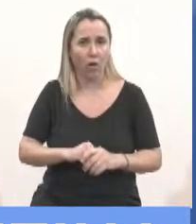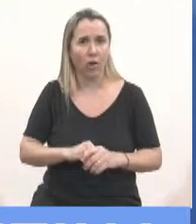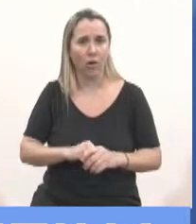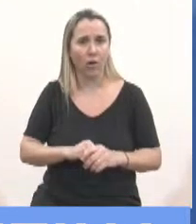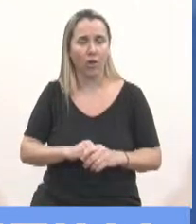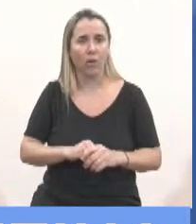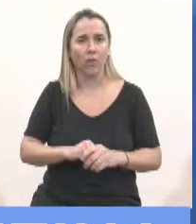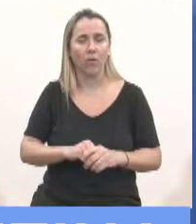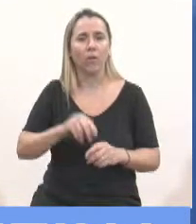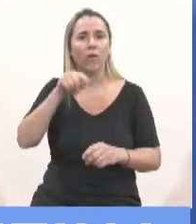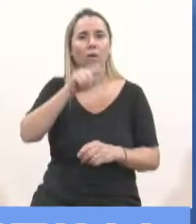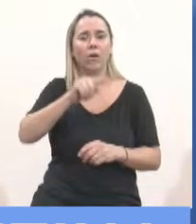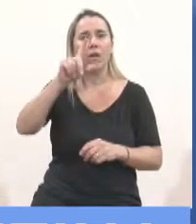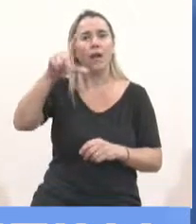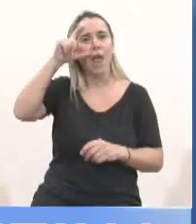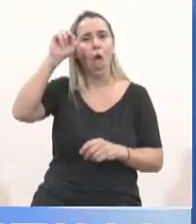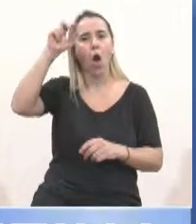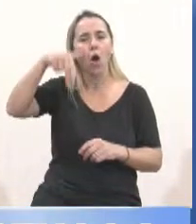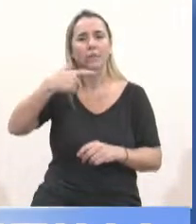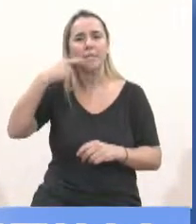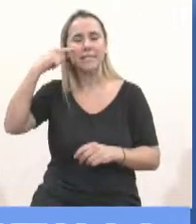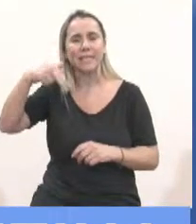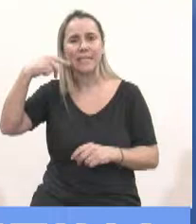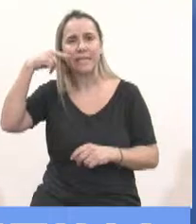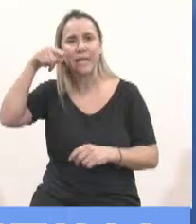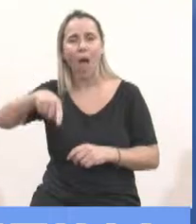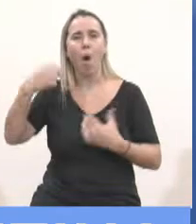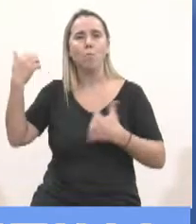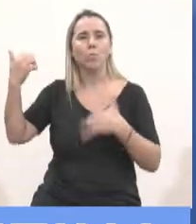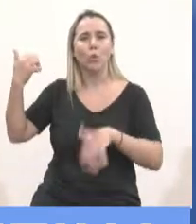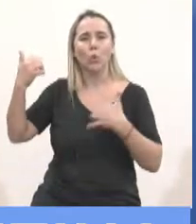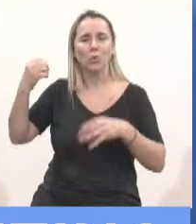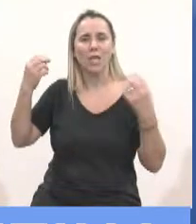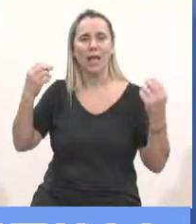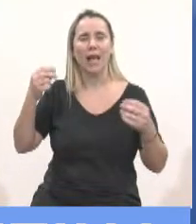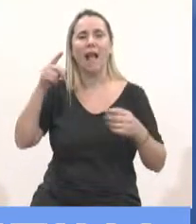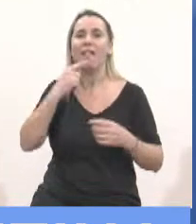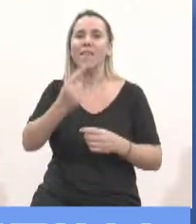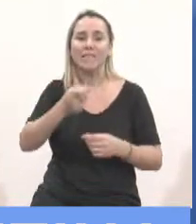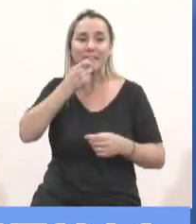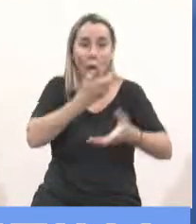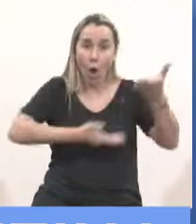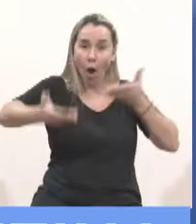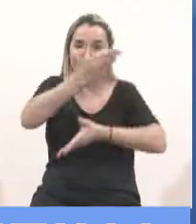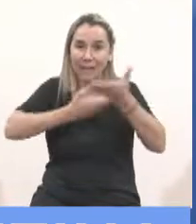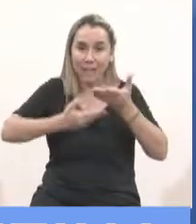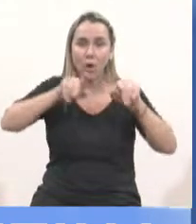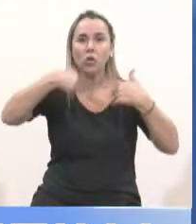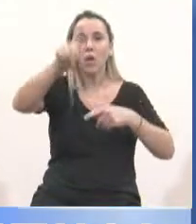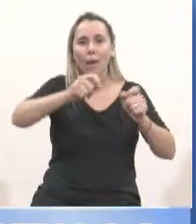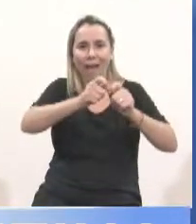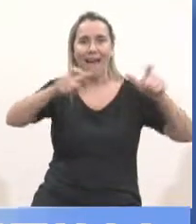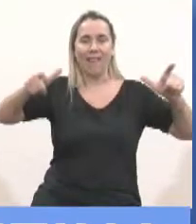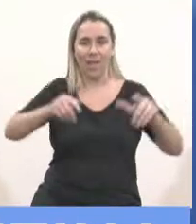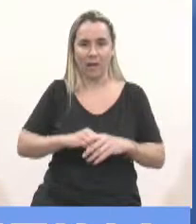decía Leoncini, un padre que hace música de chamamé, decía compartiendo se agranda. Nuestra